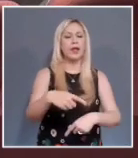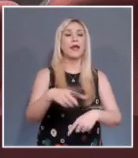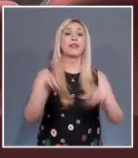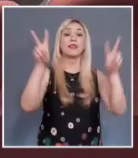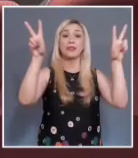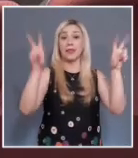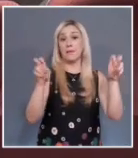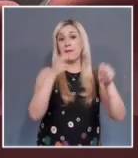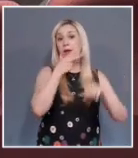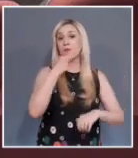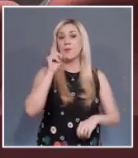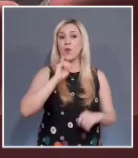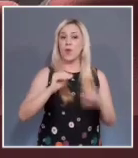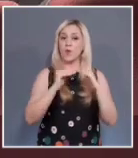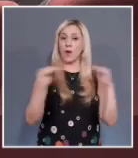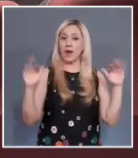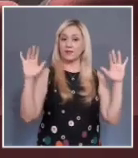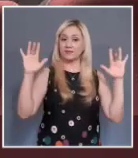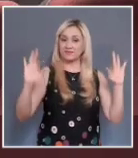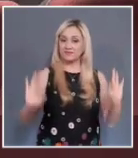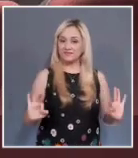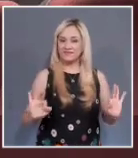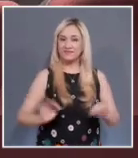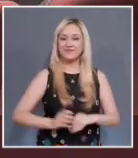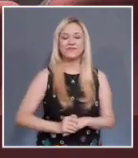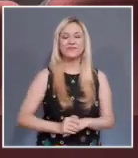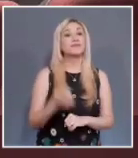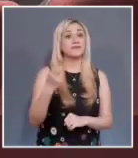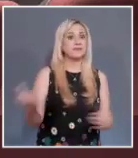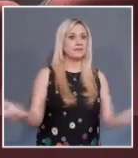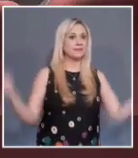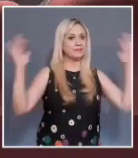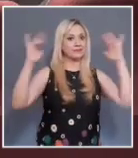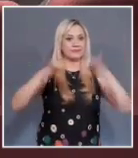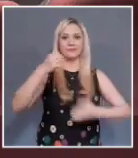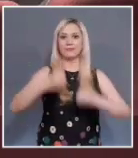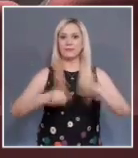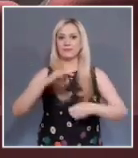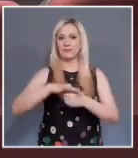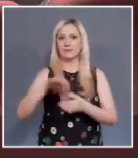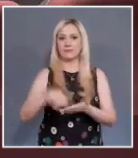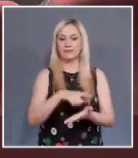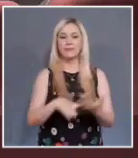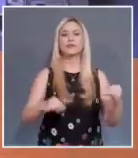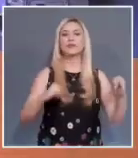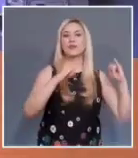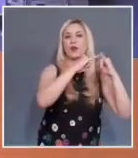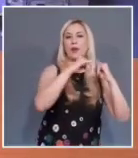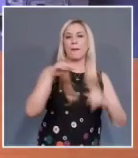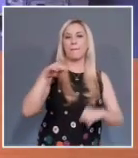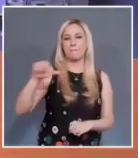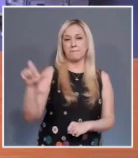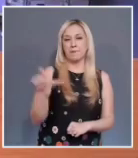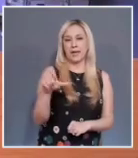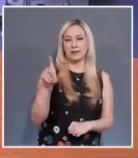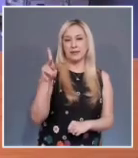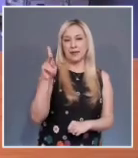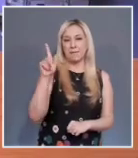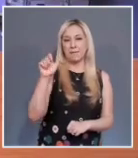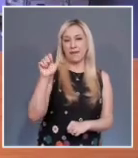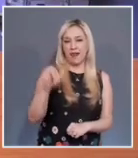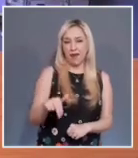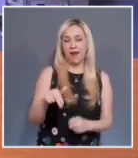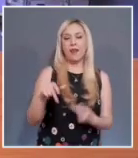que encuentros como los que organizó el Tribunal Electoral con el Instituto Max Planck y el ITESO de Guadalajara pueden servir como espacios